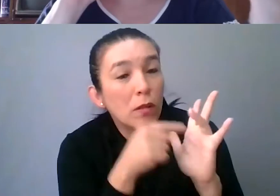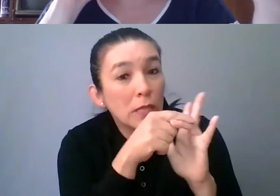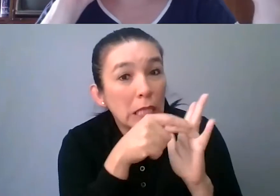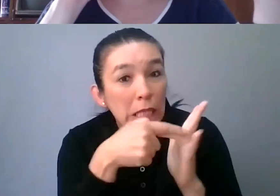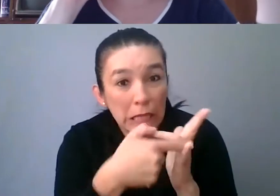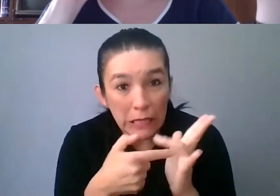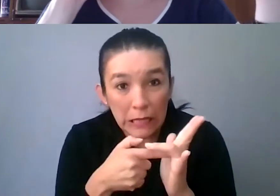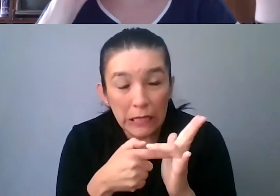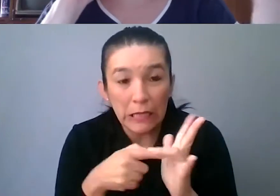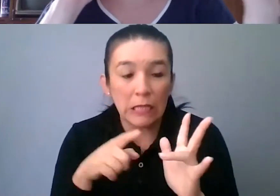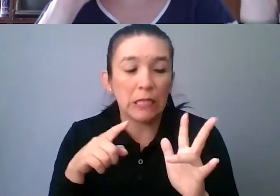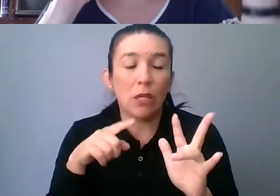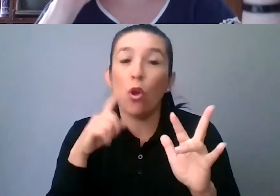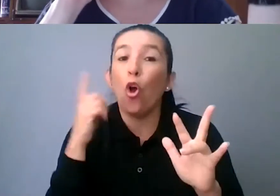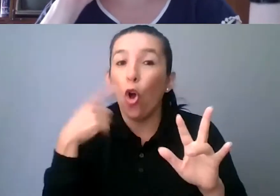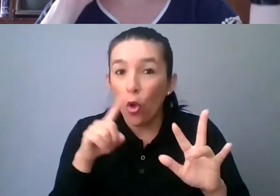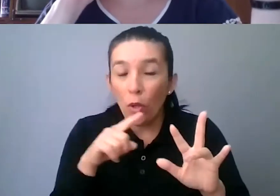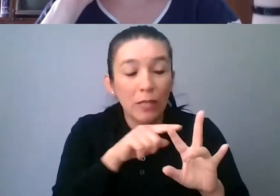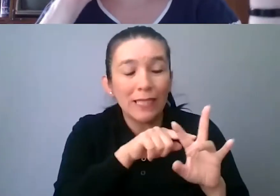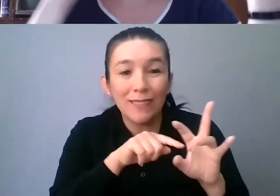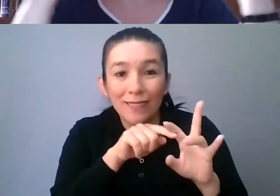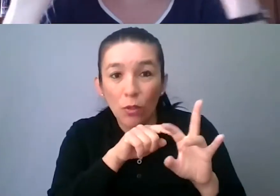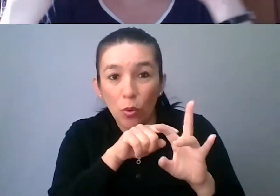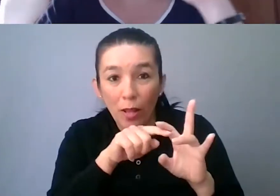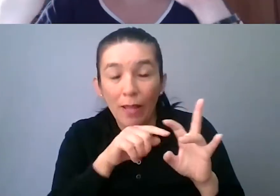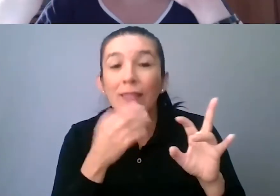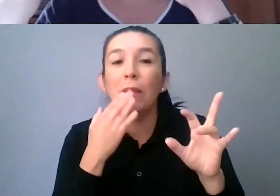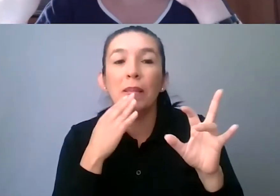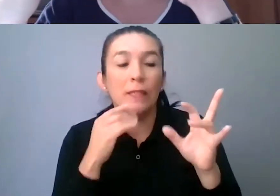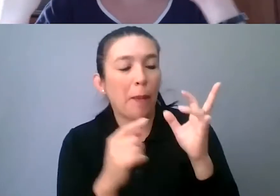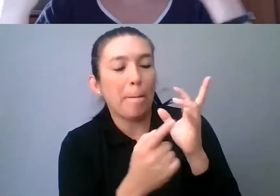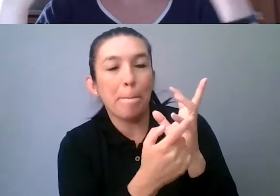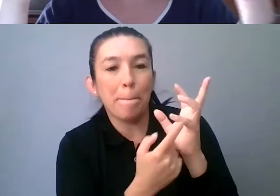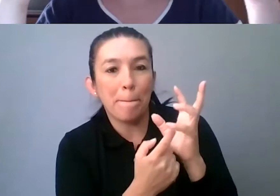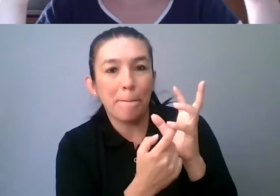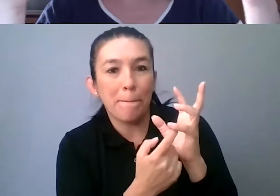cuerda en el anular y una cuerda en los meñiques.